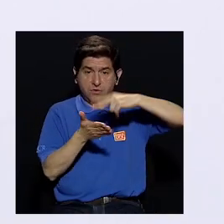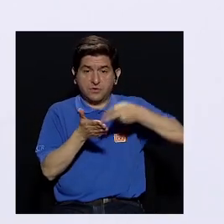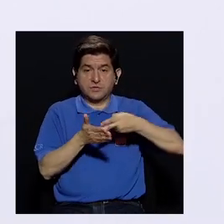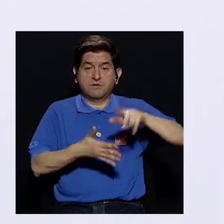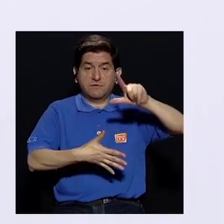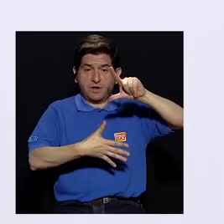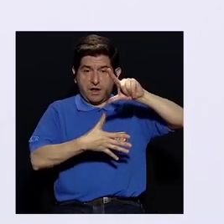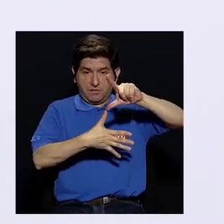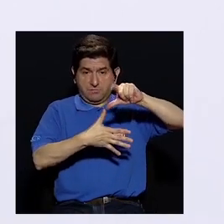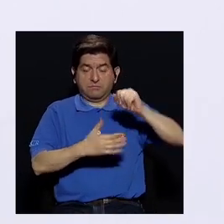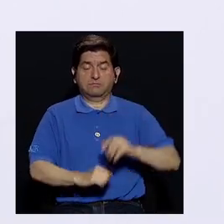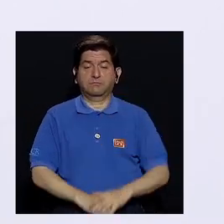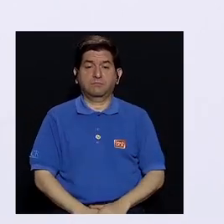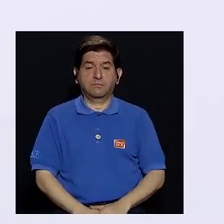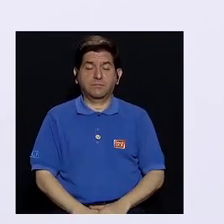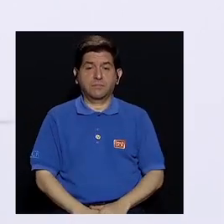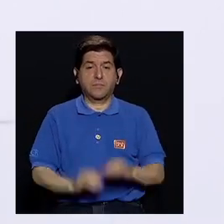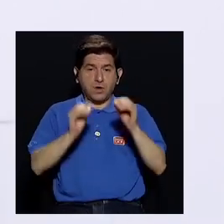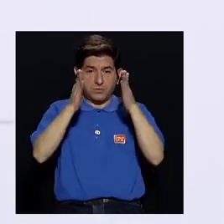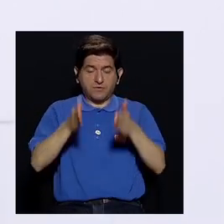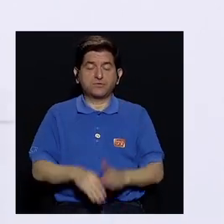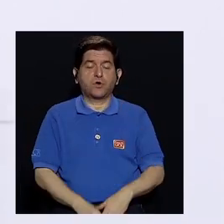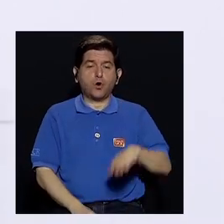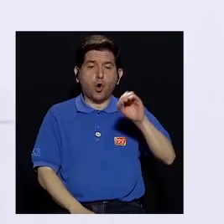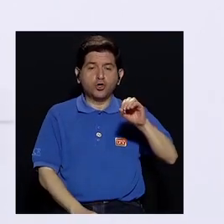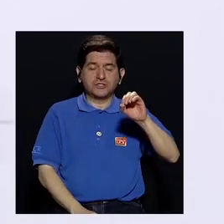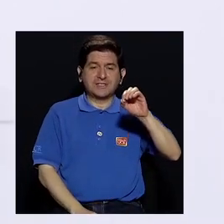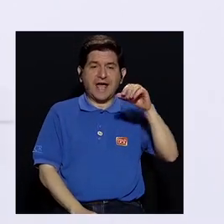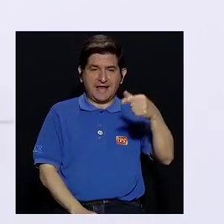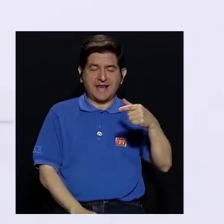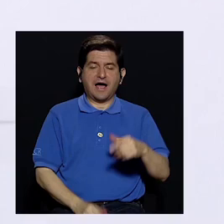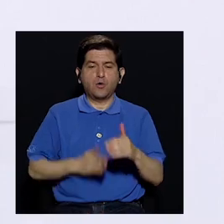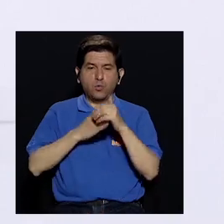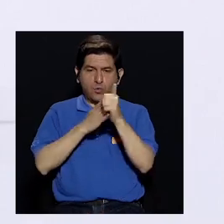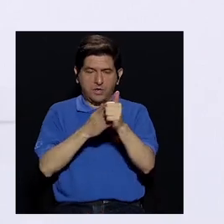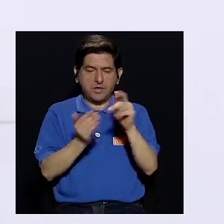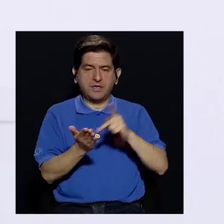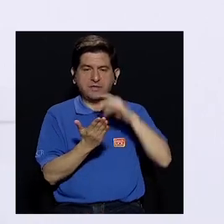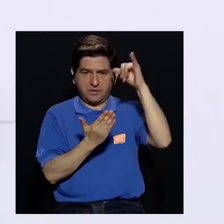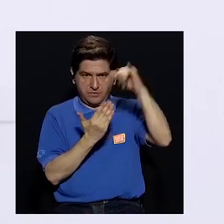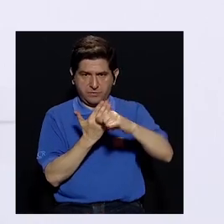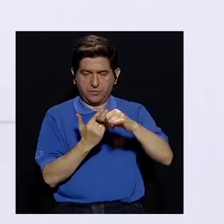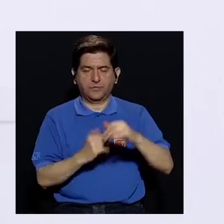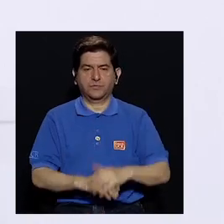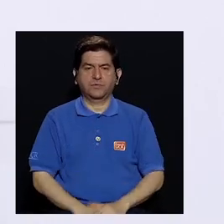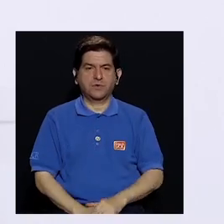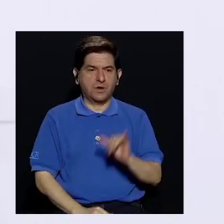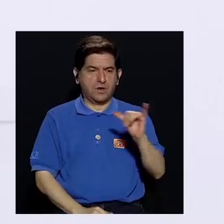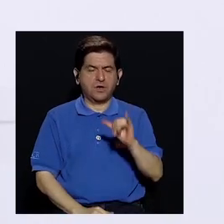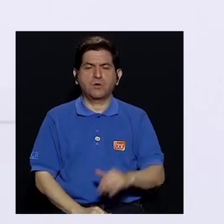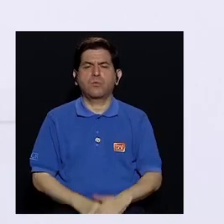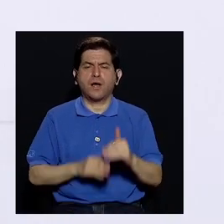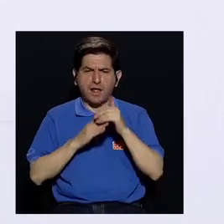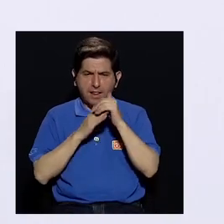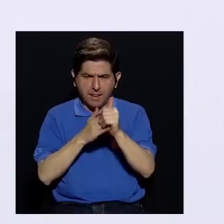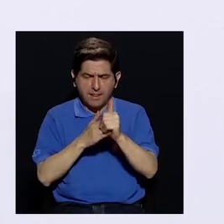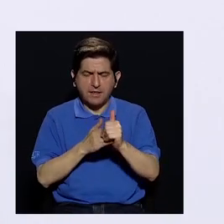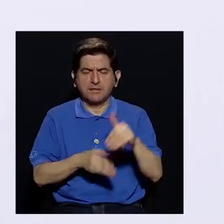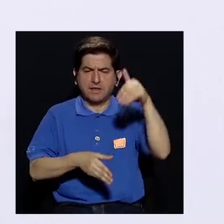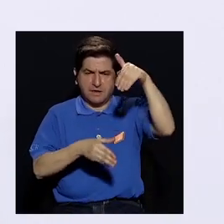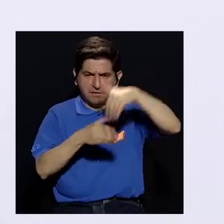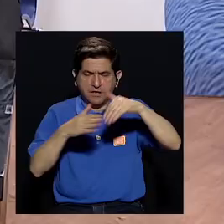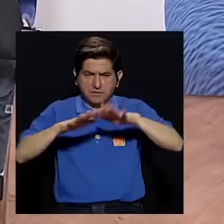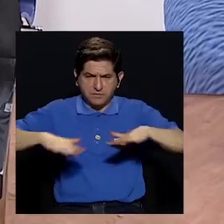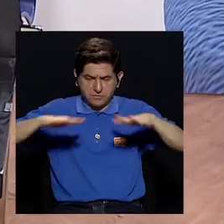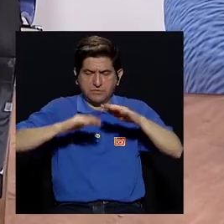latina el profesor o descargado fue uno de los líderes de ese proyecto que también fue un gran líder en dentro